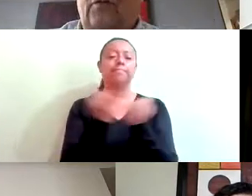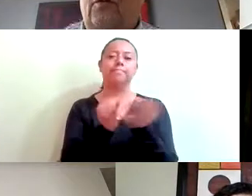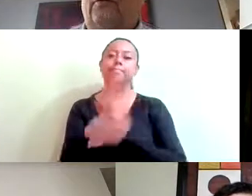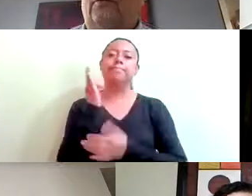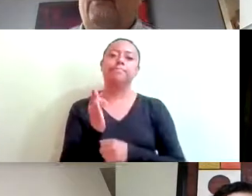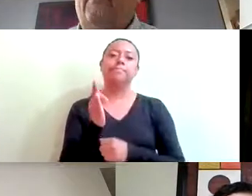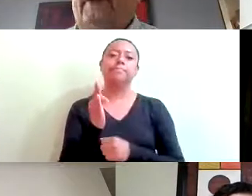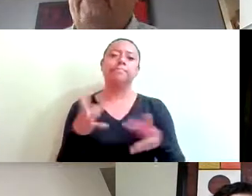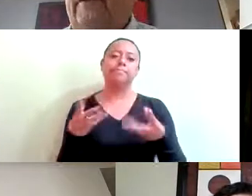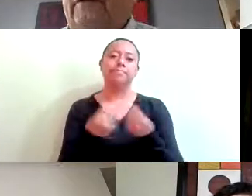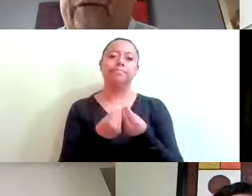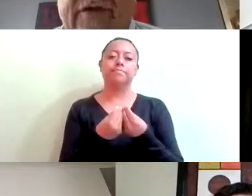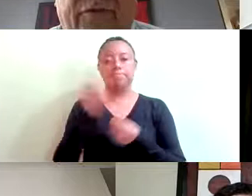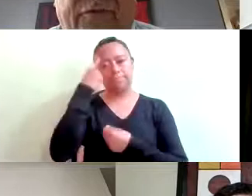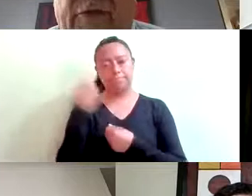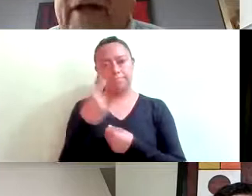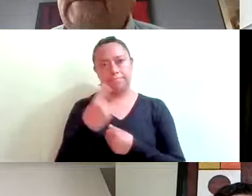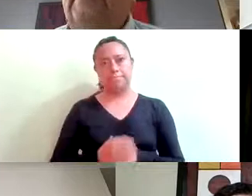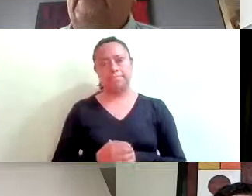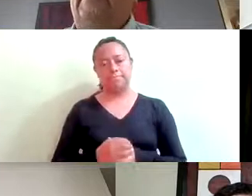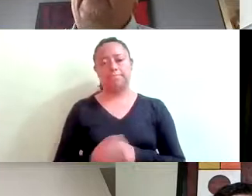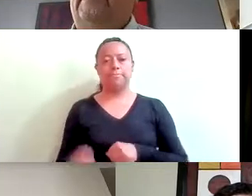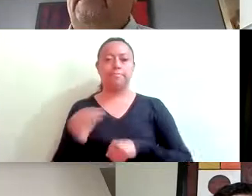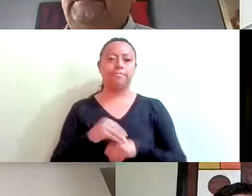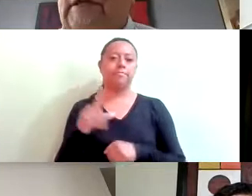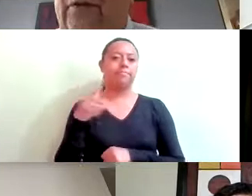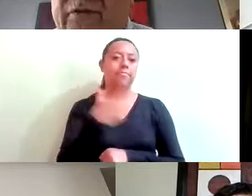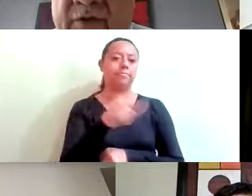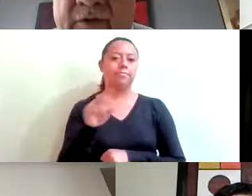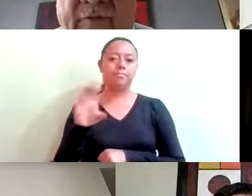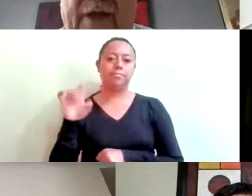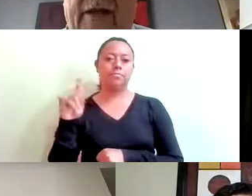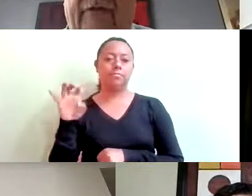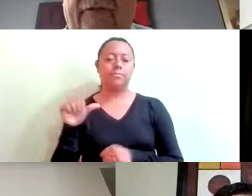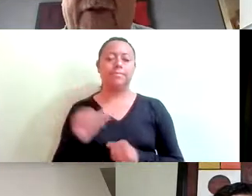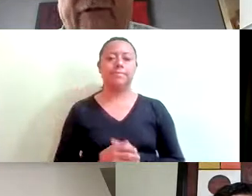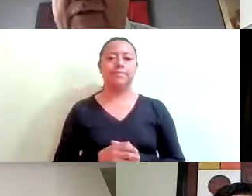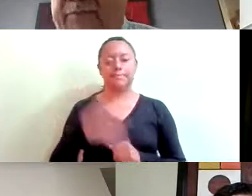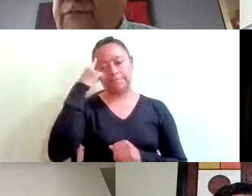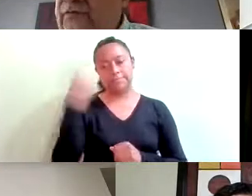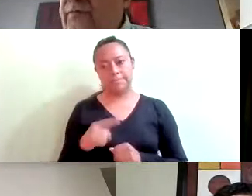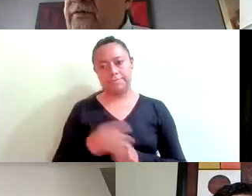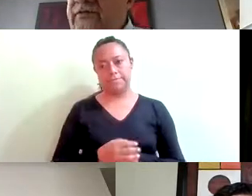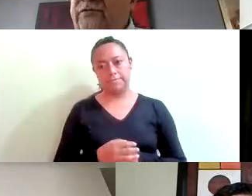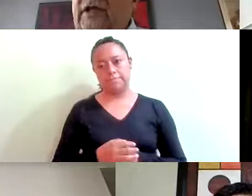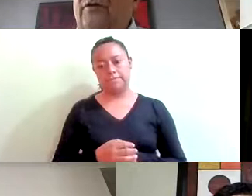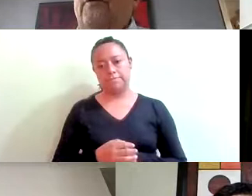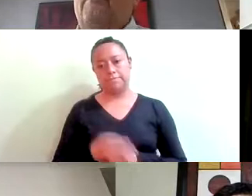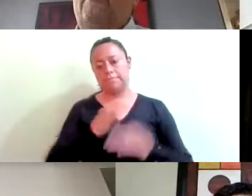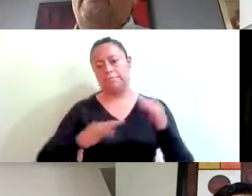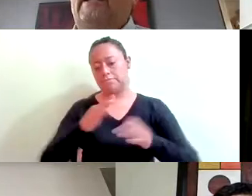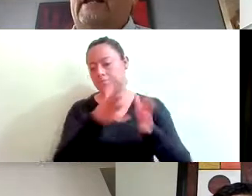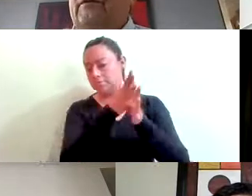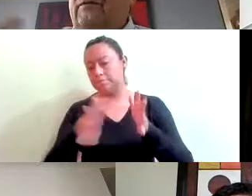su conjunto para efectos de subirlo a Gaceta y que quede listado para efectos del próximo periodo